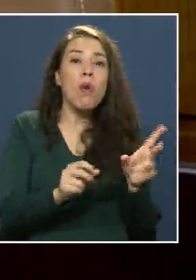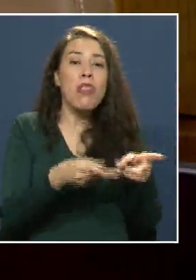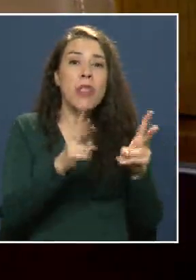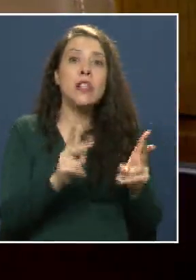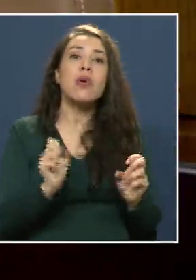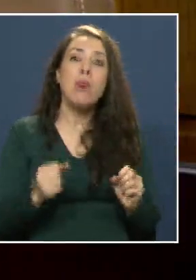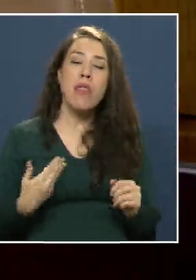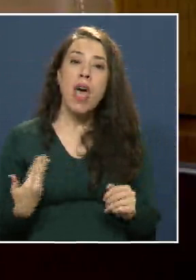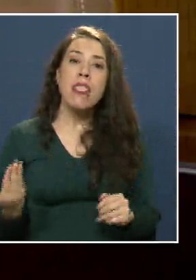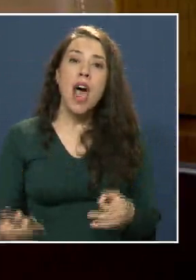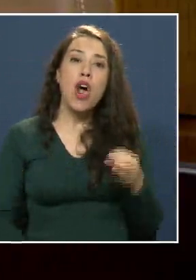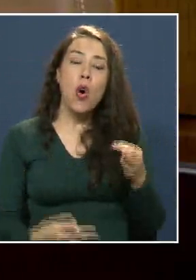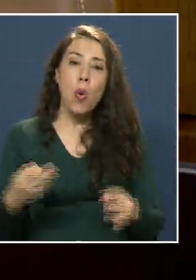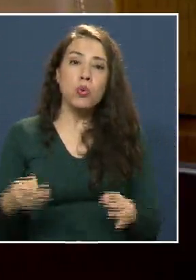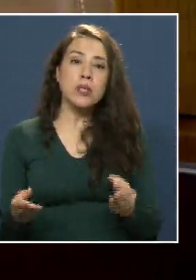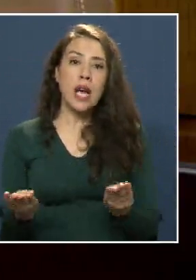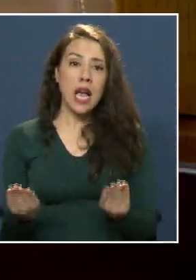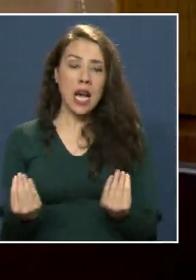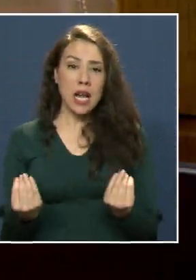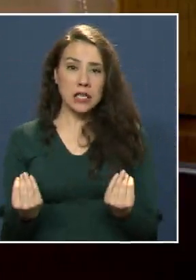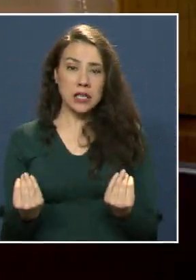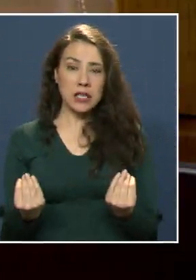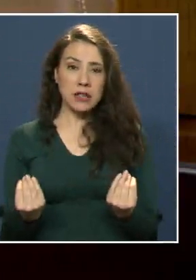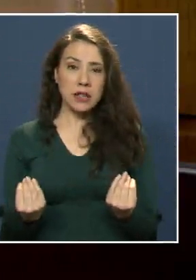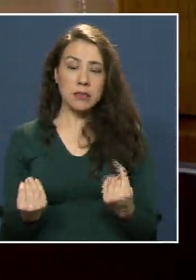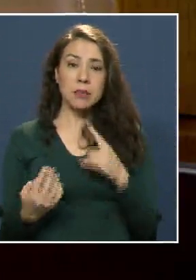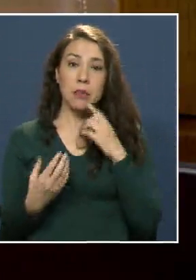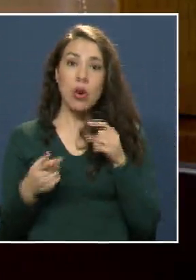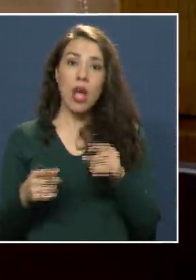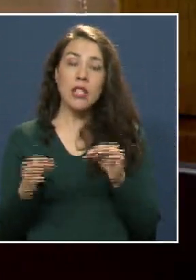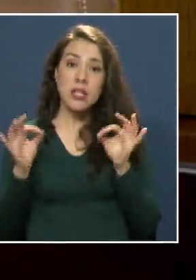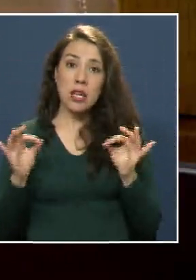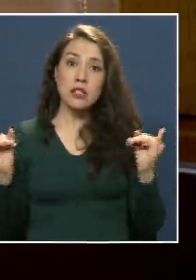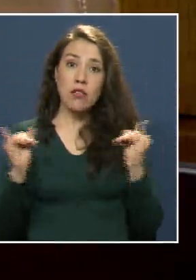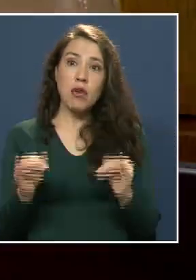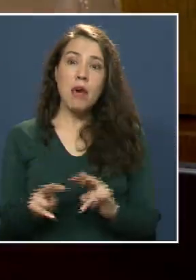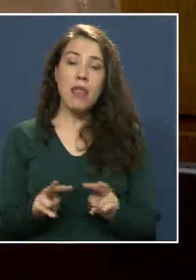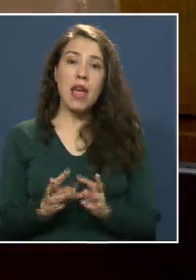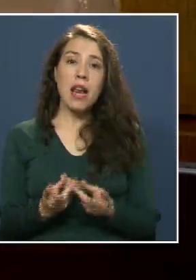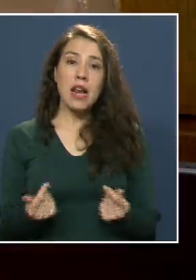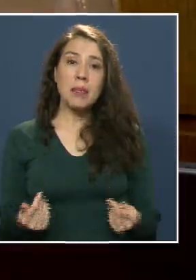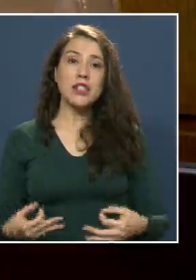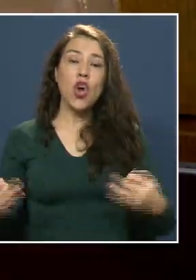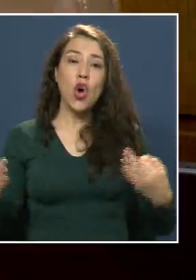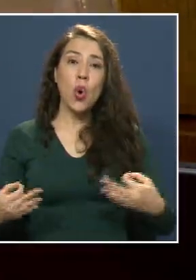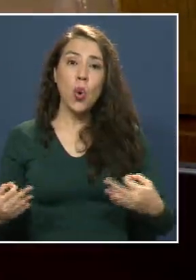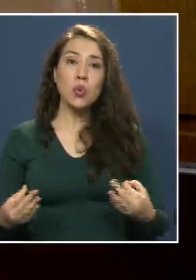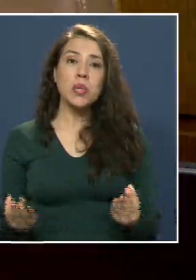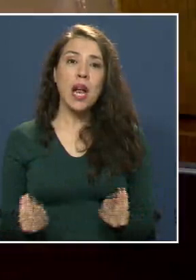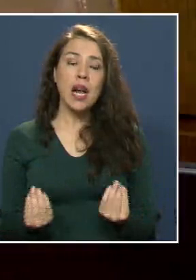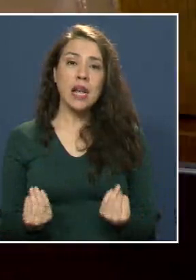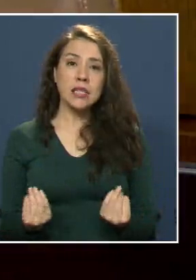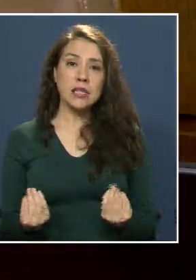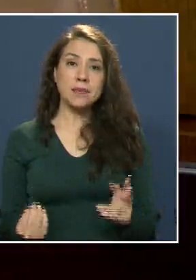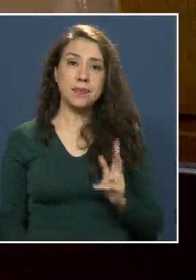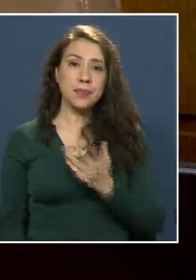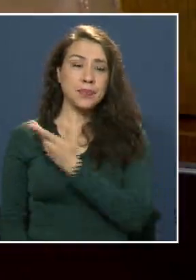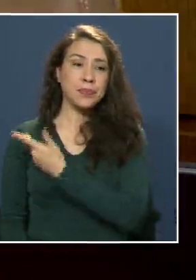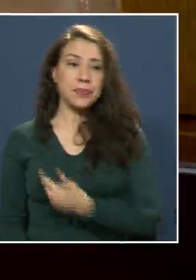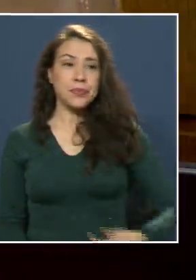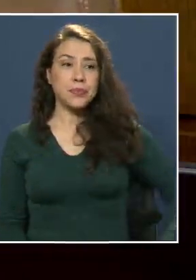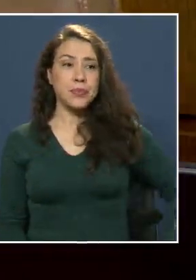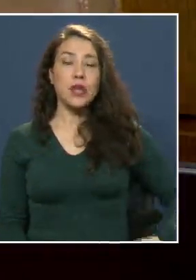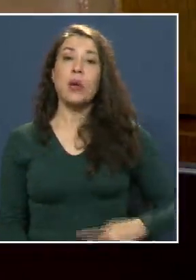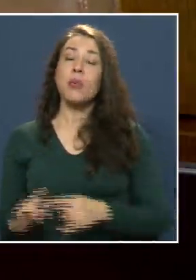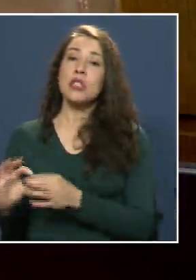la justicia que se merecen. Porque es así, es una forma de reparación justa y necesaria, señor presidente.